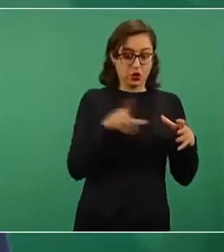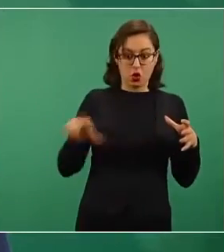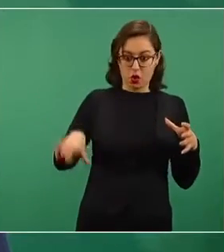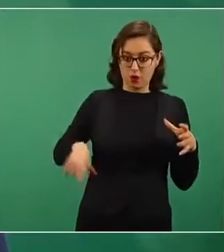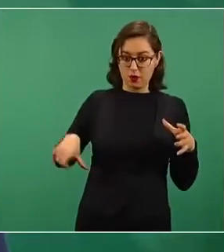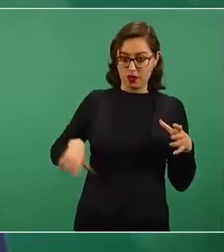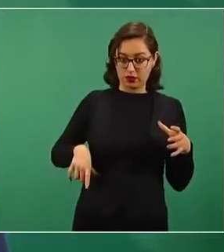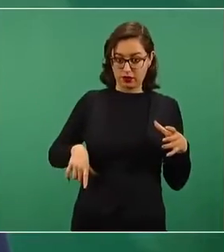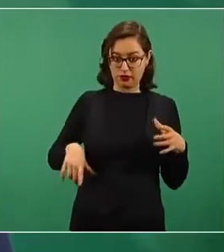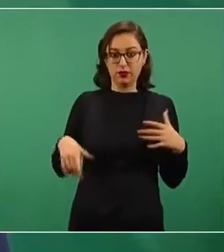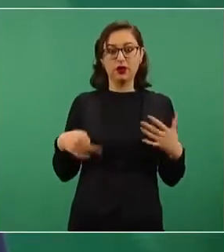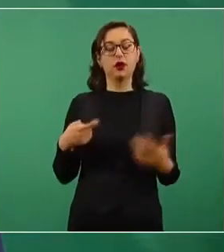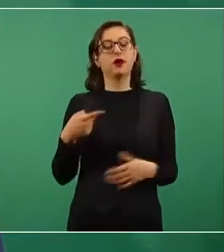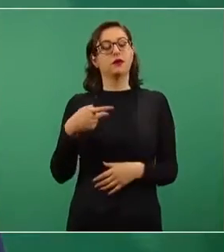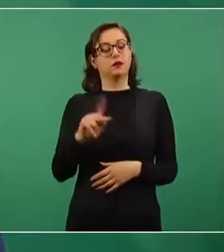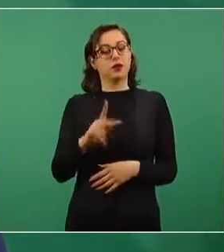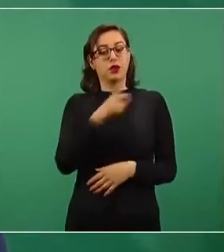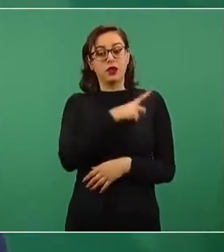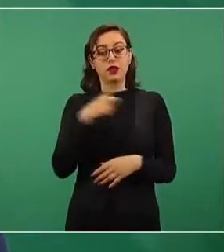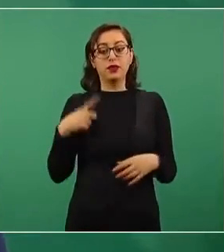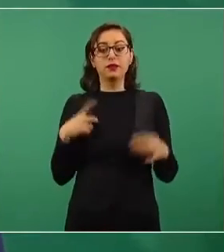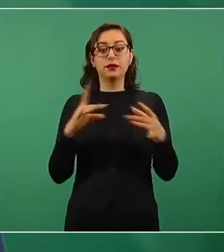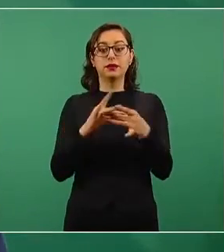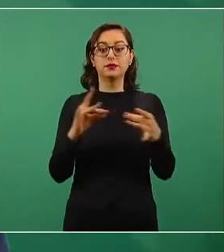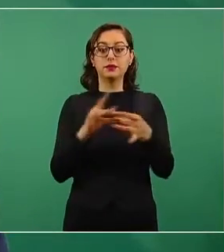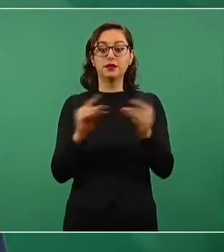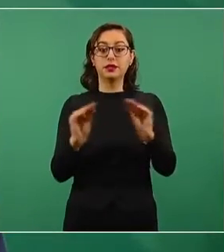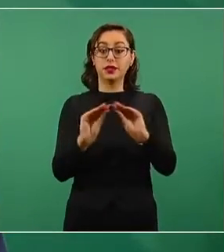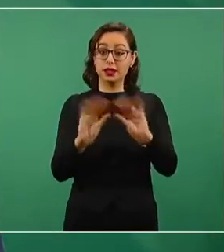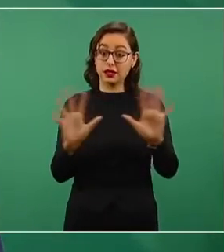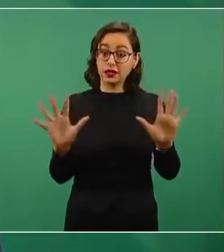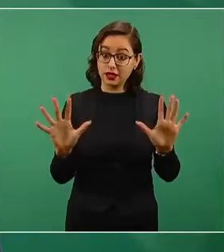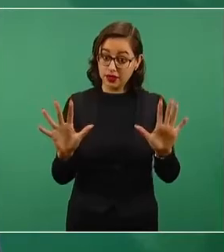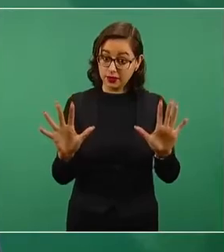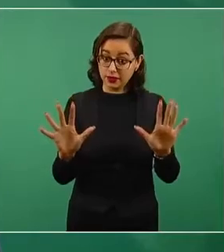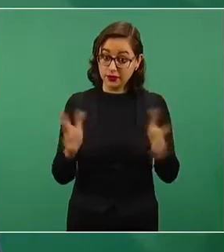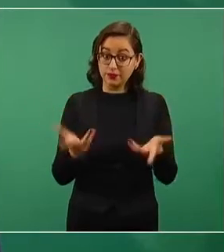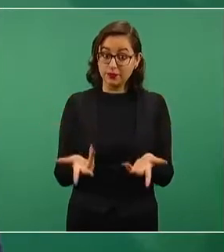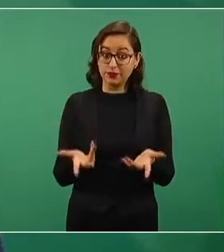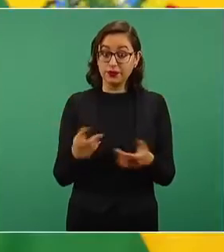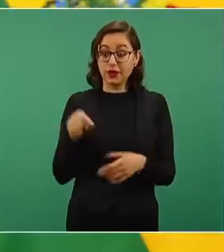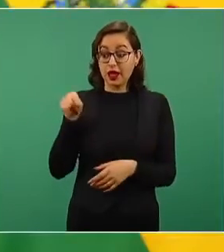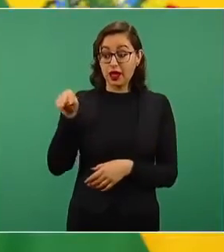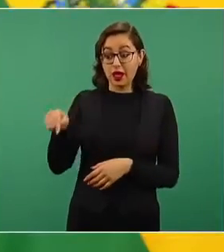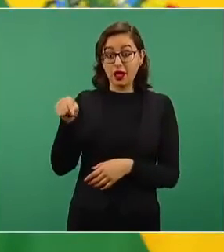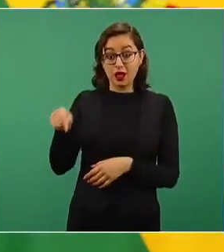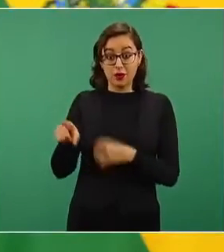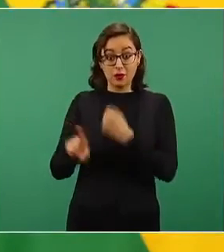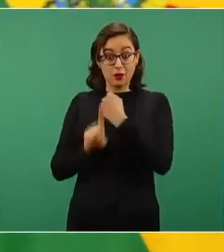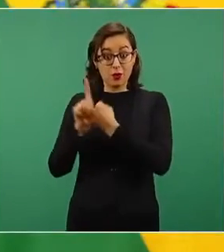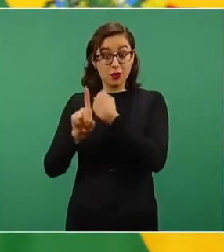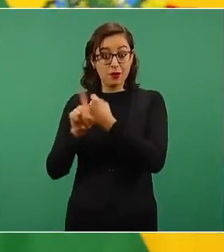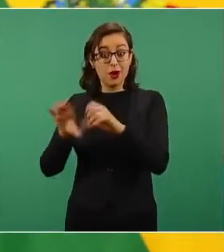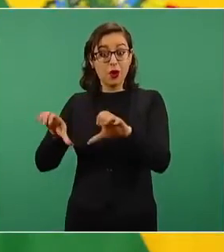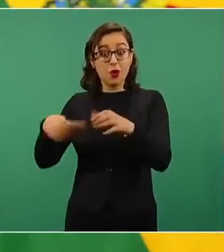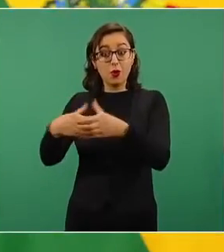Pero lo que se tiene que decir es que es un problema entre 2 comunidades.